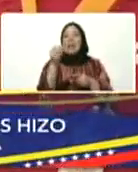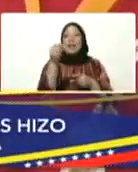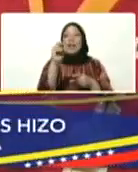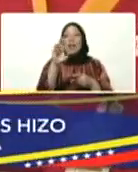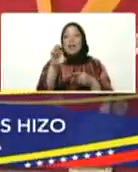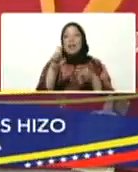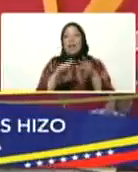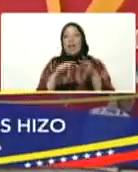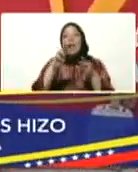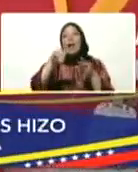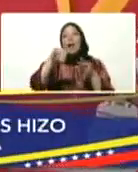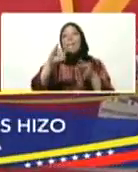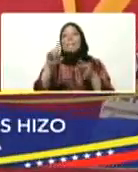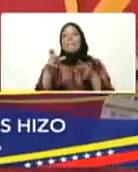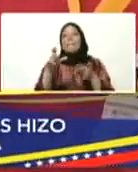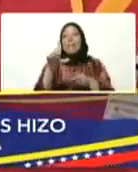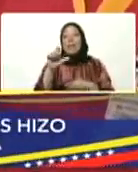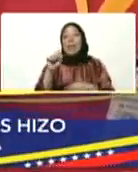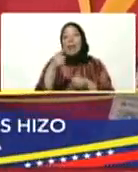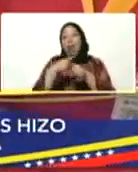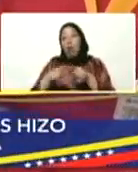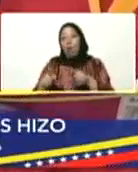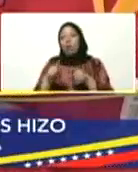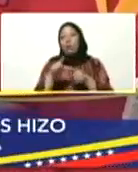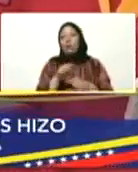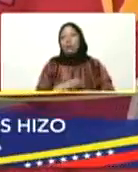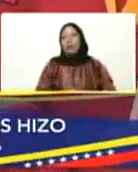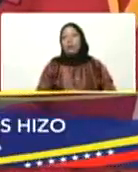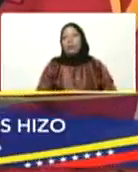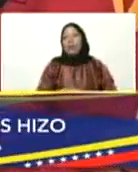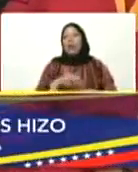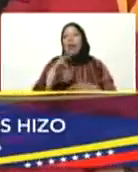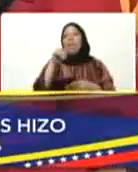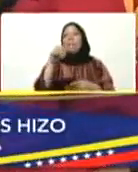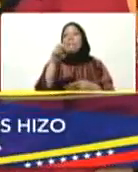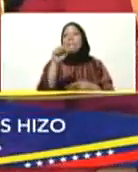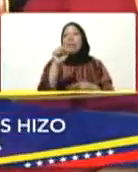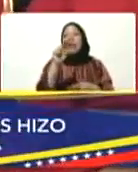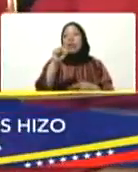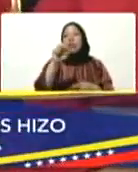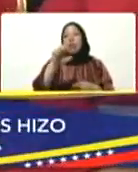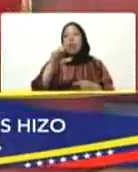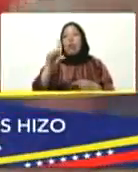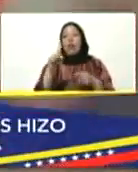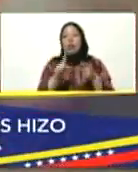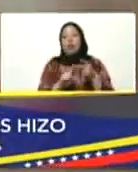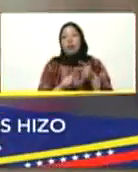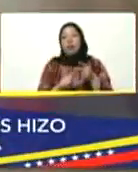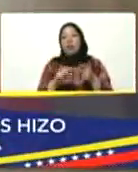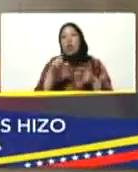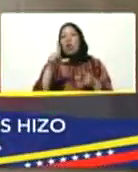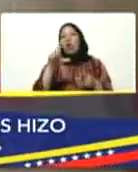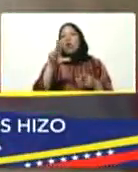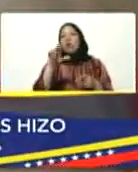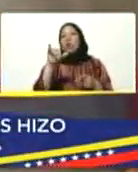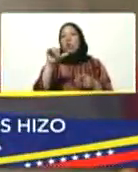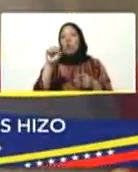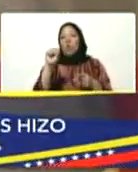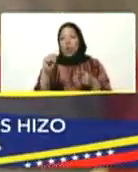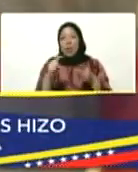Ángel, Joyfred Gregorio, Manuel Antonio, Leninar Luis,